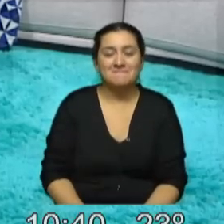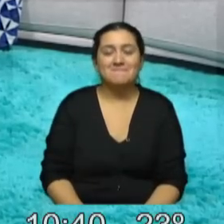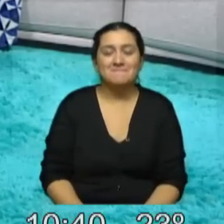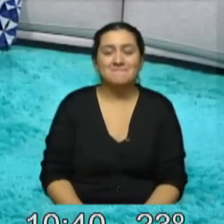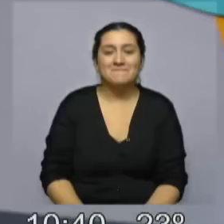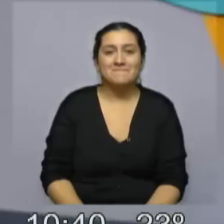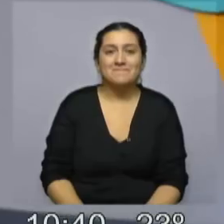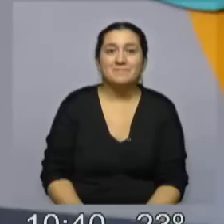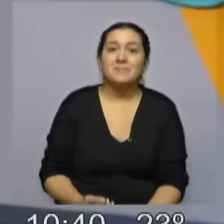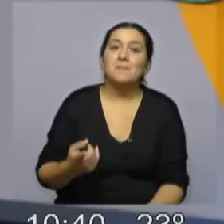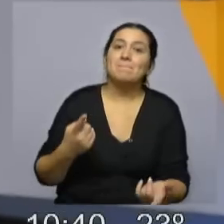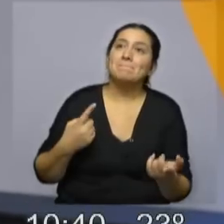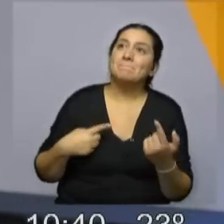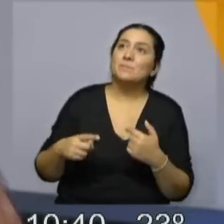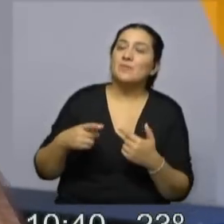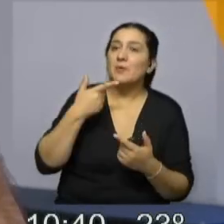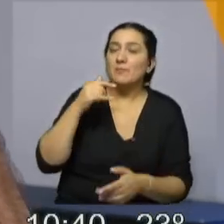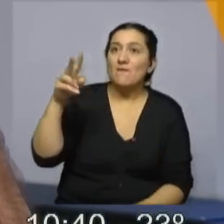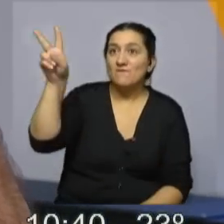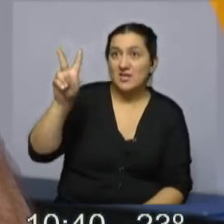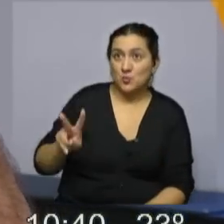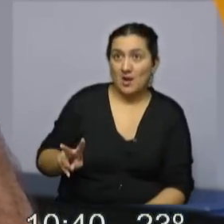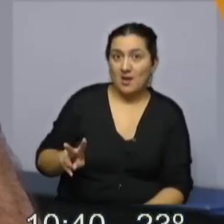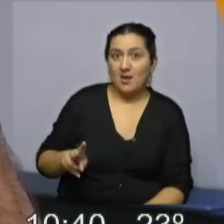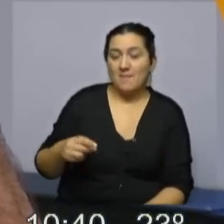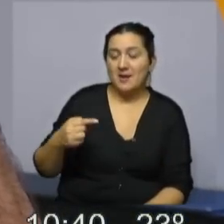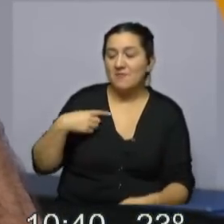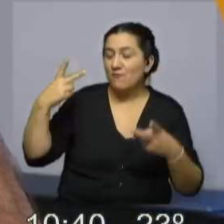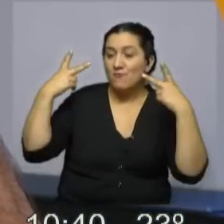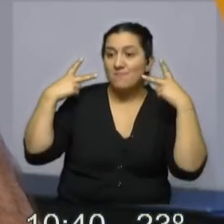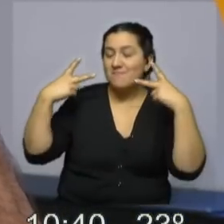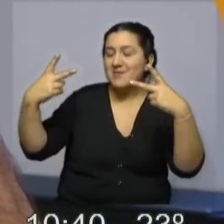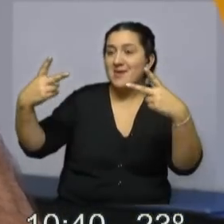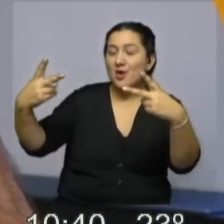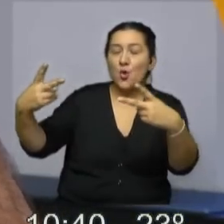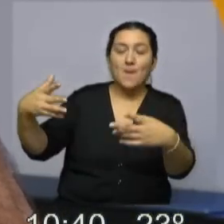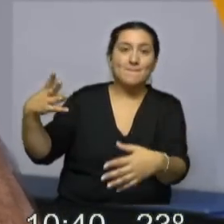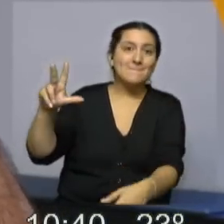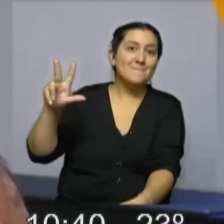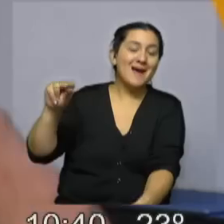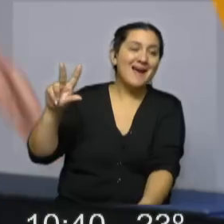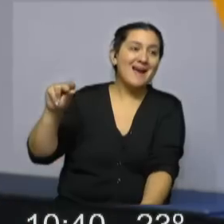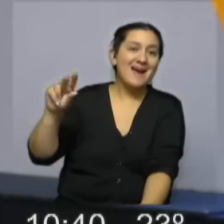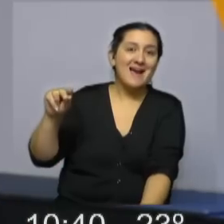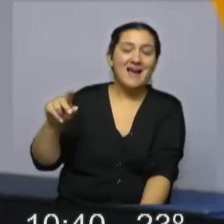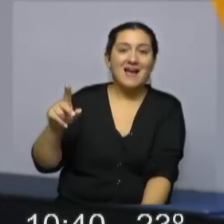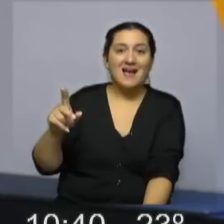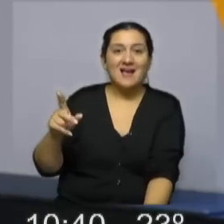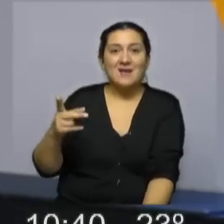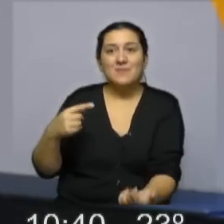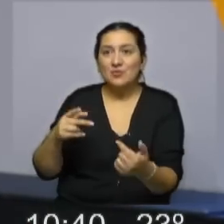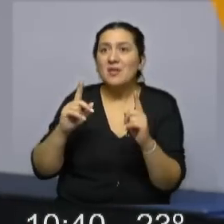no pero Venezuela Para mí fue un viaje brutal lo que hiciste en Venezuela sí Pero además